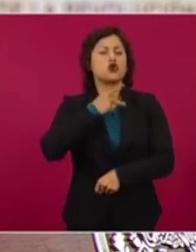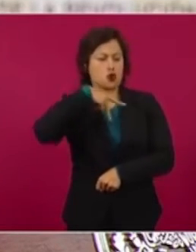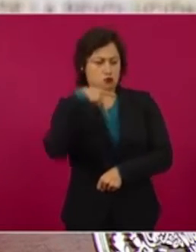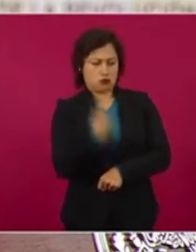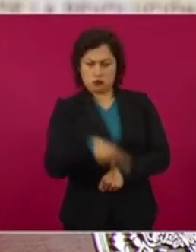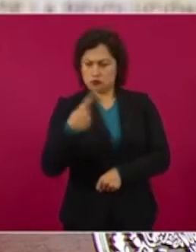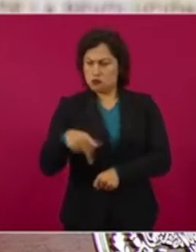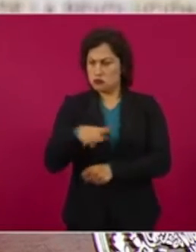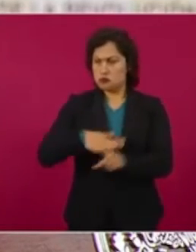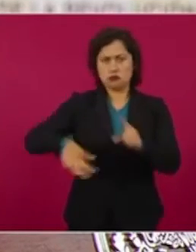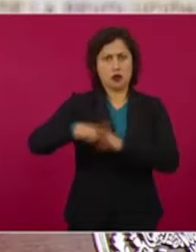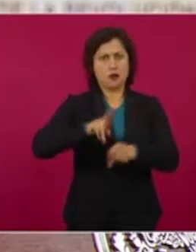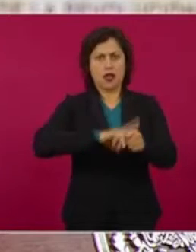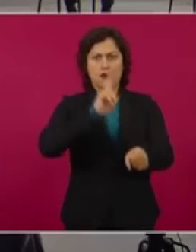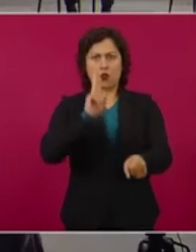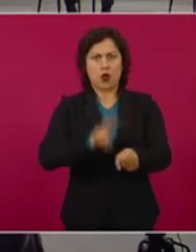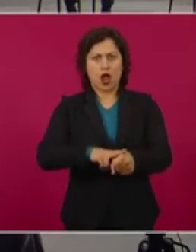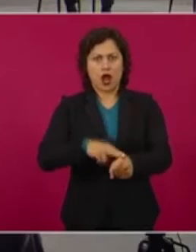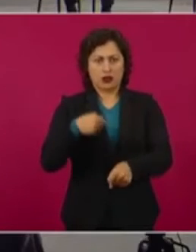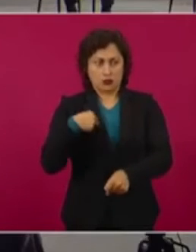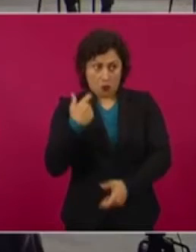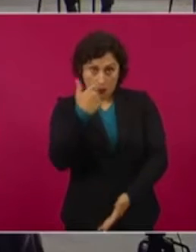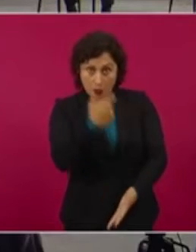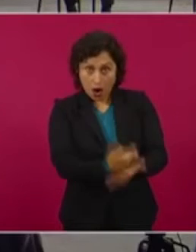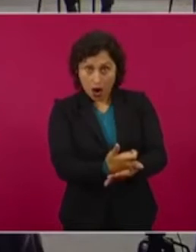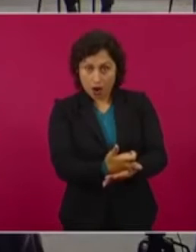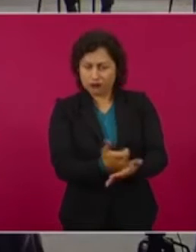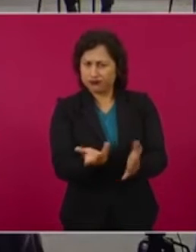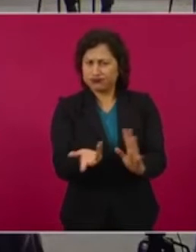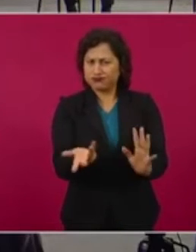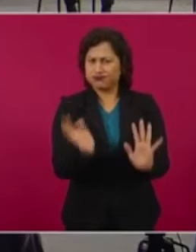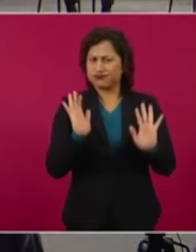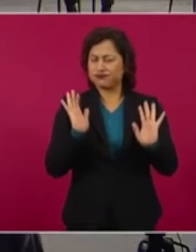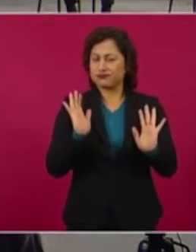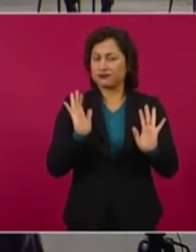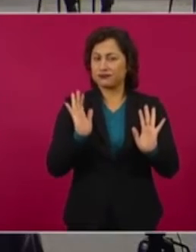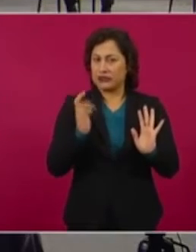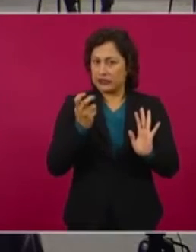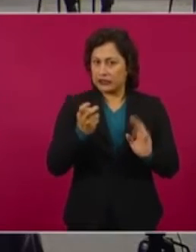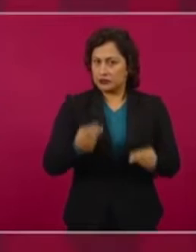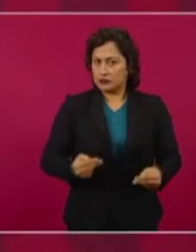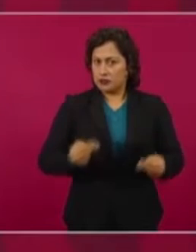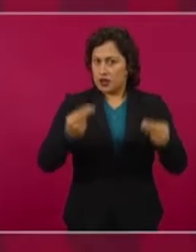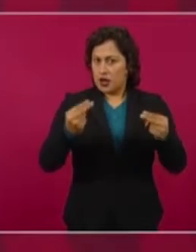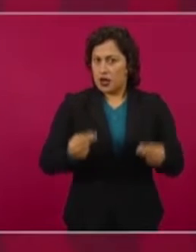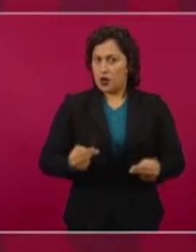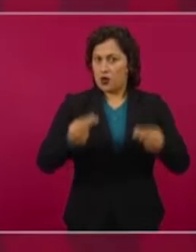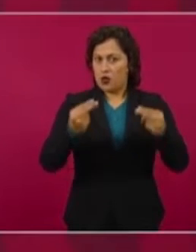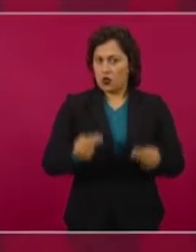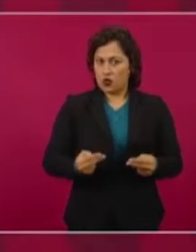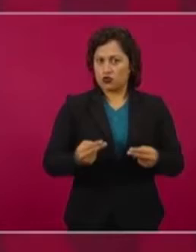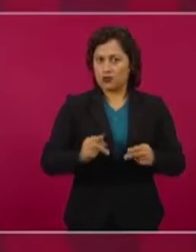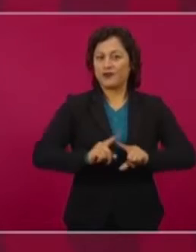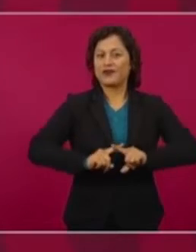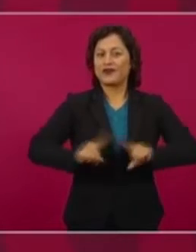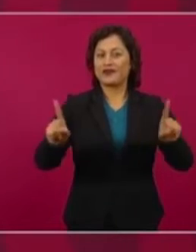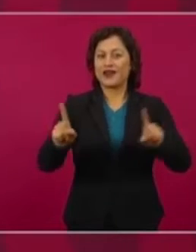un gran negocio. Entonces ya la refinación pues ya no da esa misma